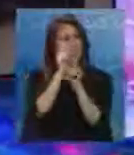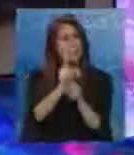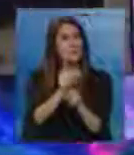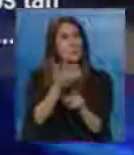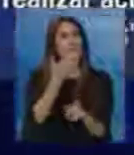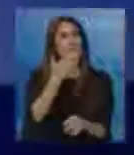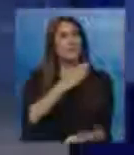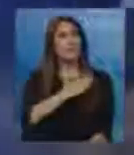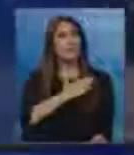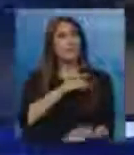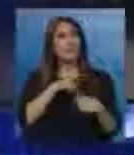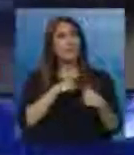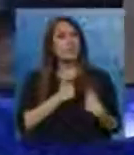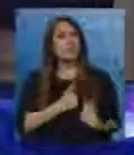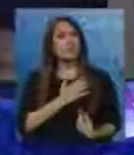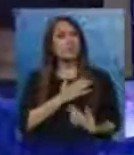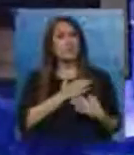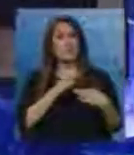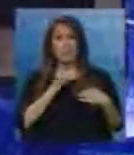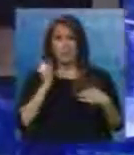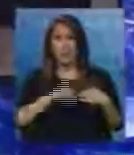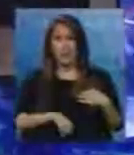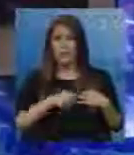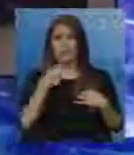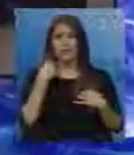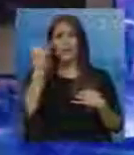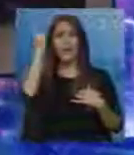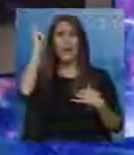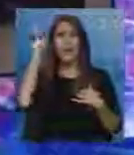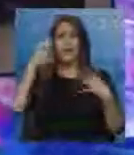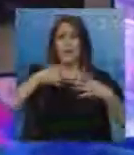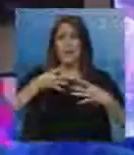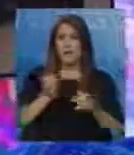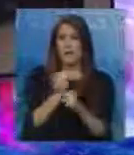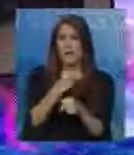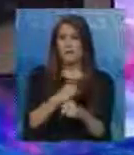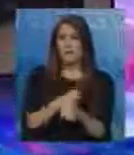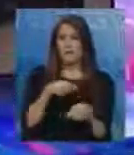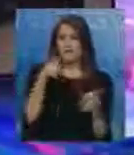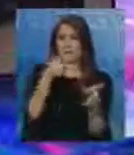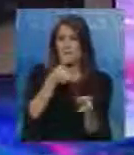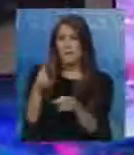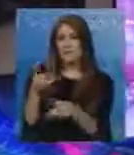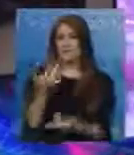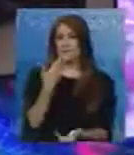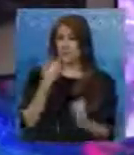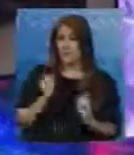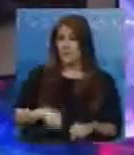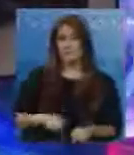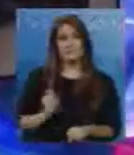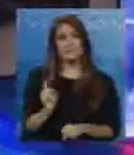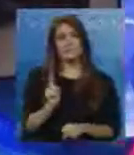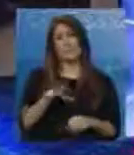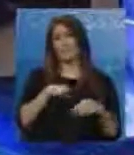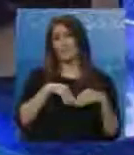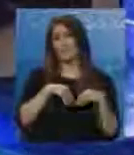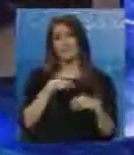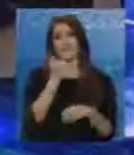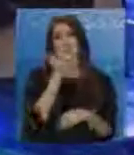el corazón del hombre puede idear y realizar actos tan horribles. Ante tales hechos intolerables, no se puede